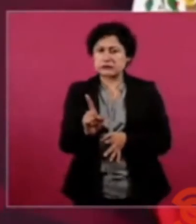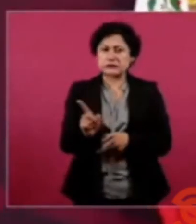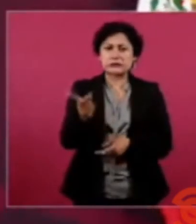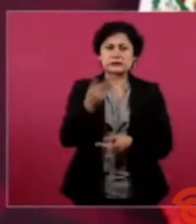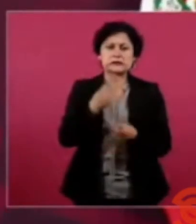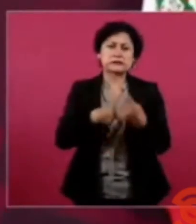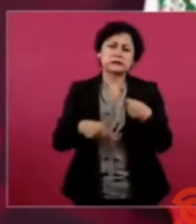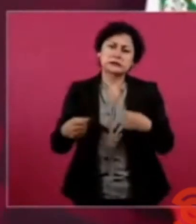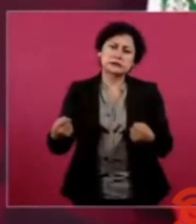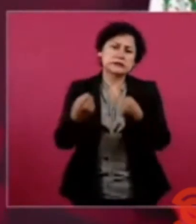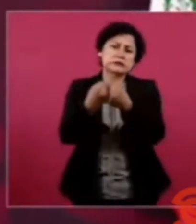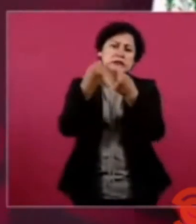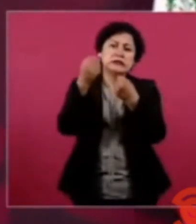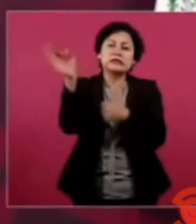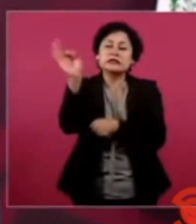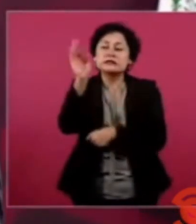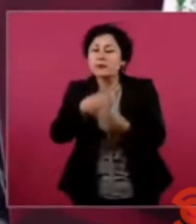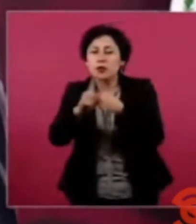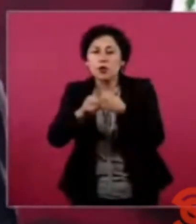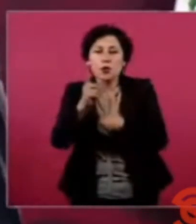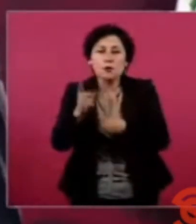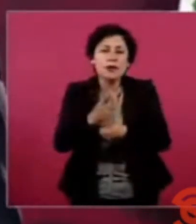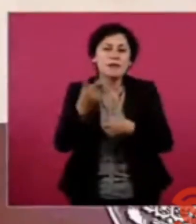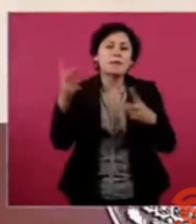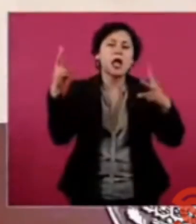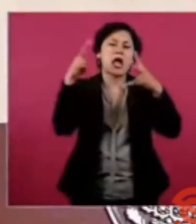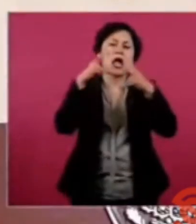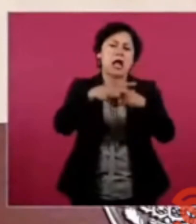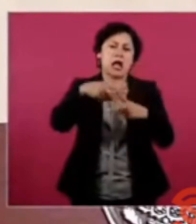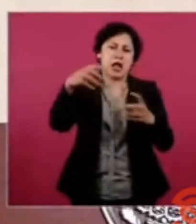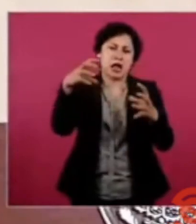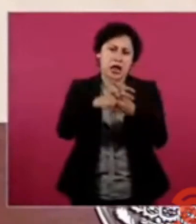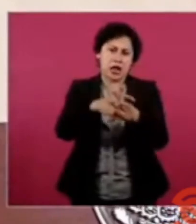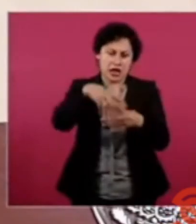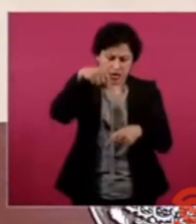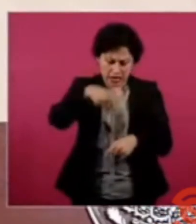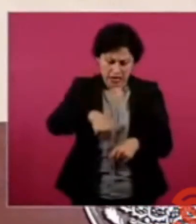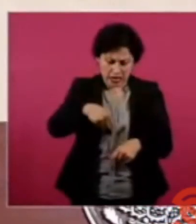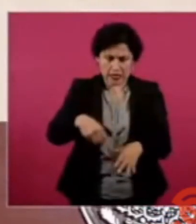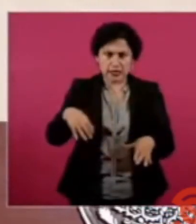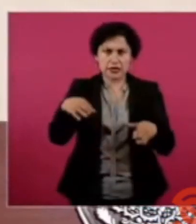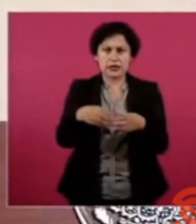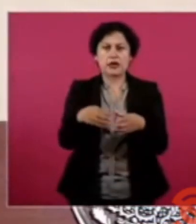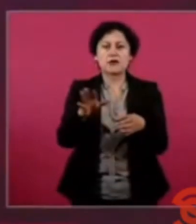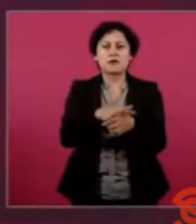especie de guerra civil, porque la derecha estaba